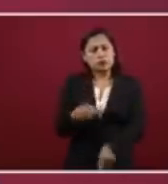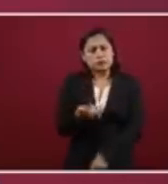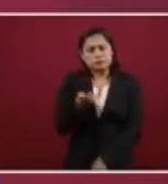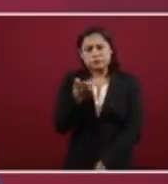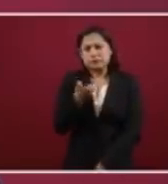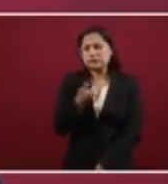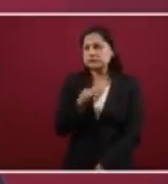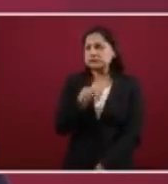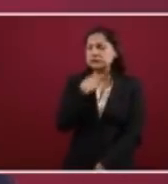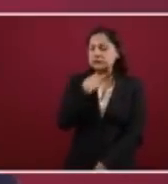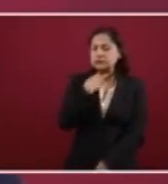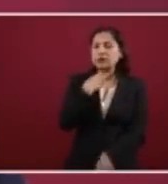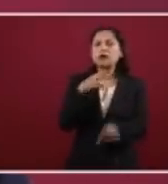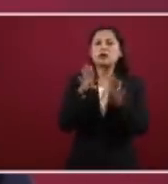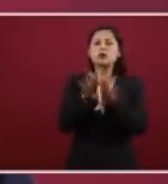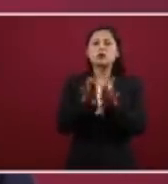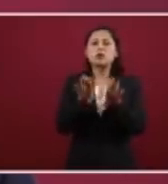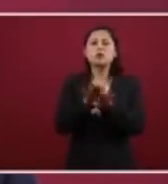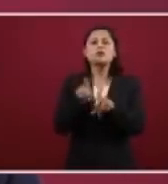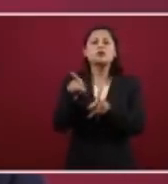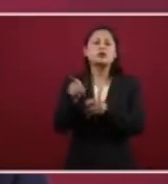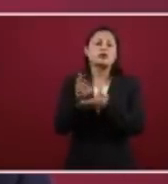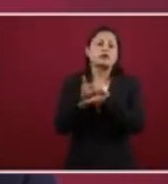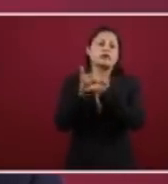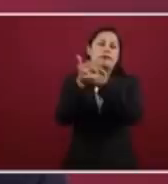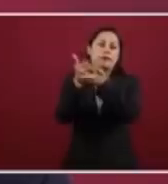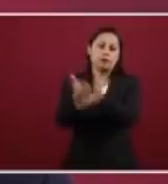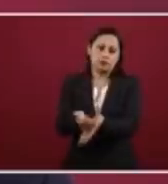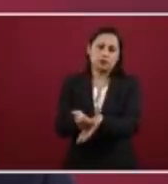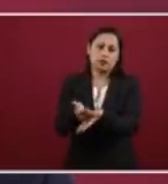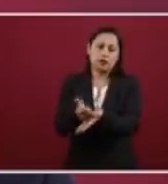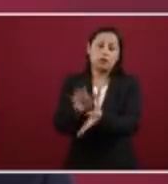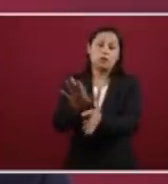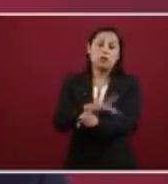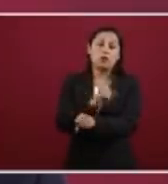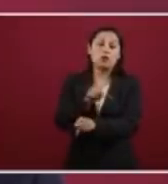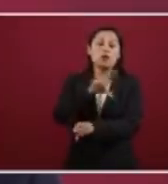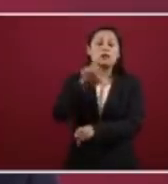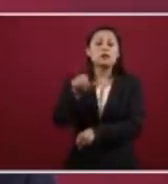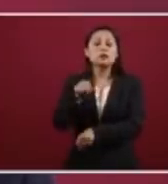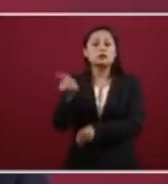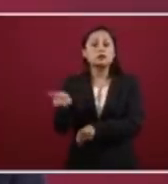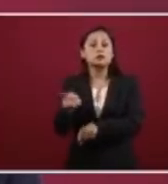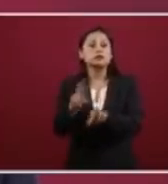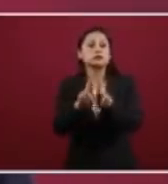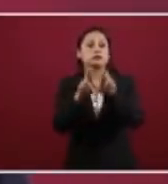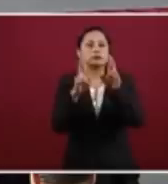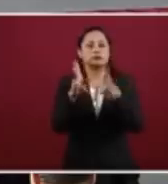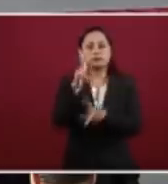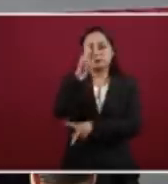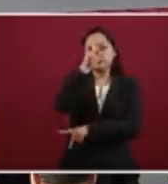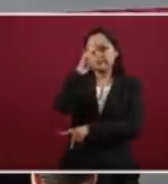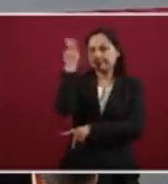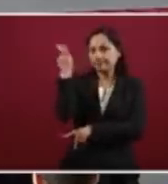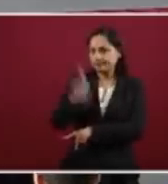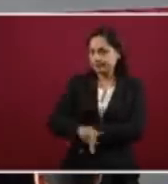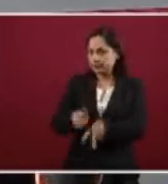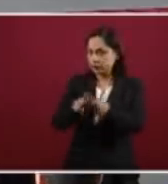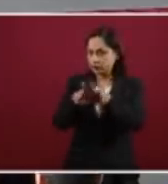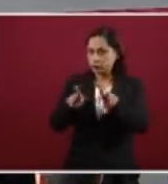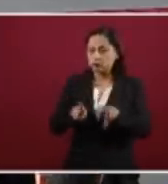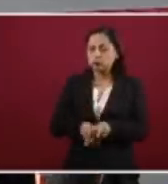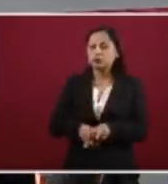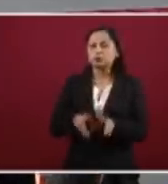que se encuentran muchas familias también se traduzca en una vulnerabilidad en el lugar en el que habita, ¿no? Además